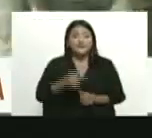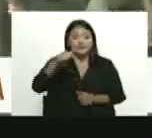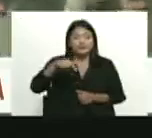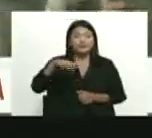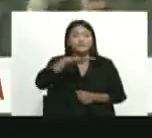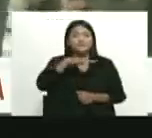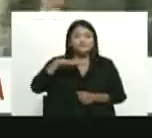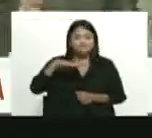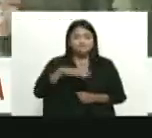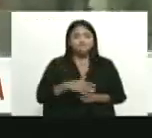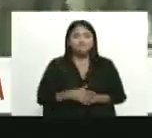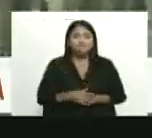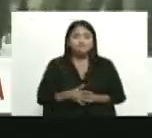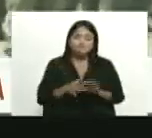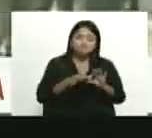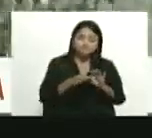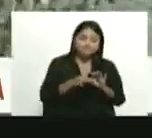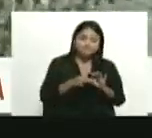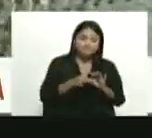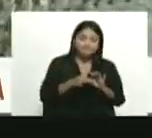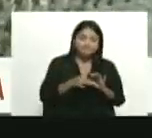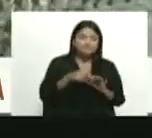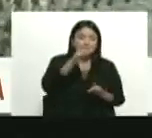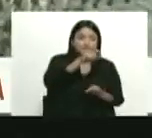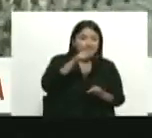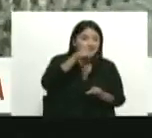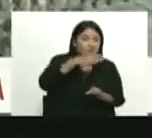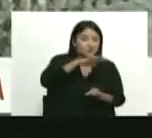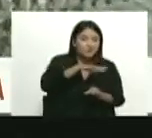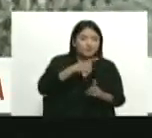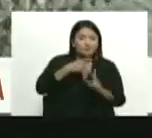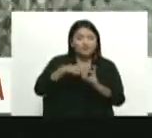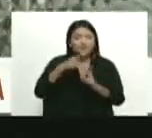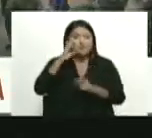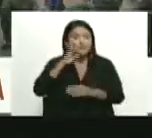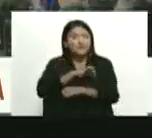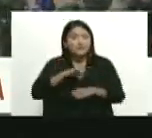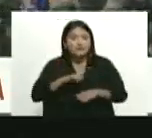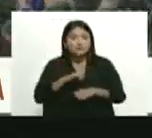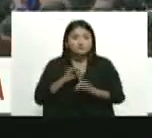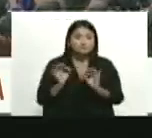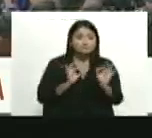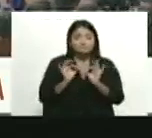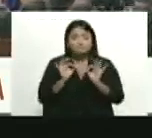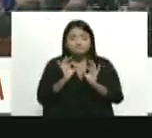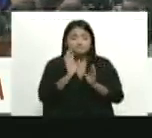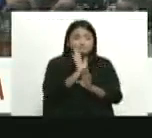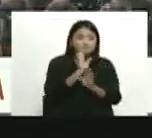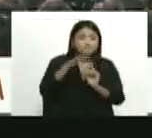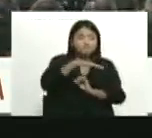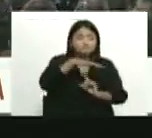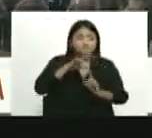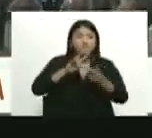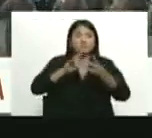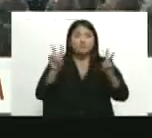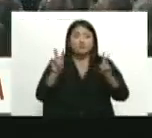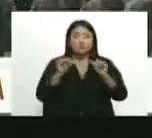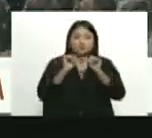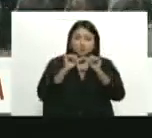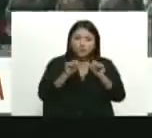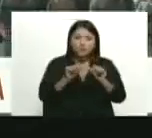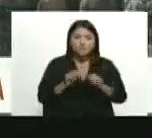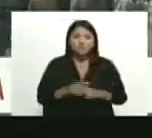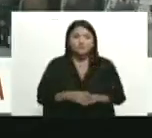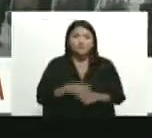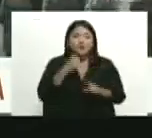en perfecta fusión cívico-militar, ha desarrollado operaciones estratégicas para el mantenimiento de la paz, como podremos mencionar la